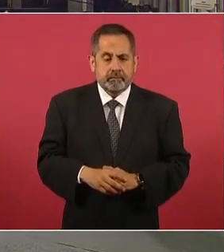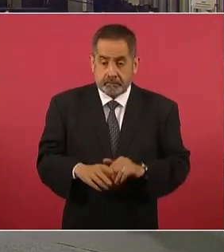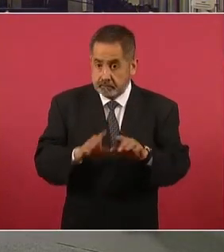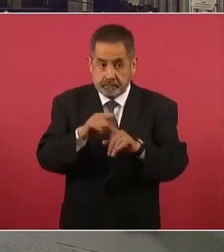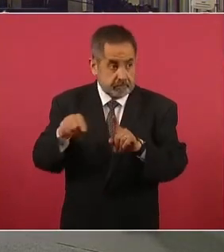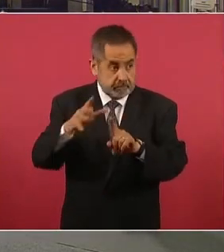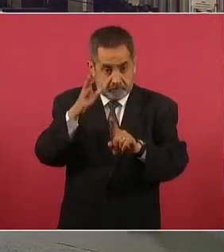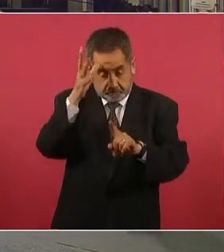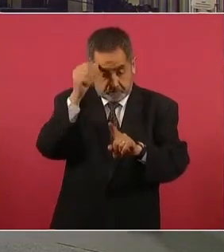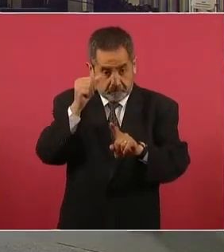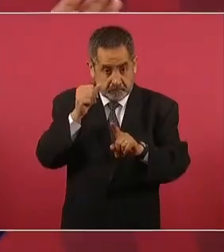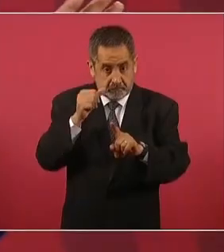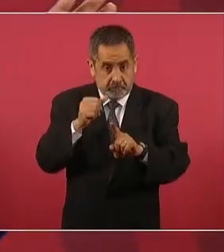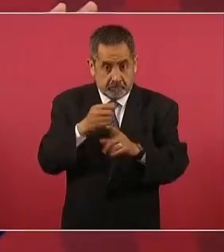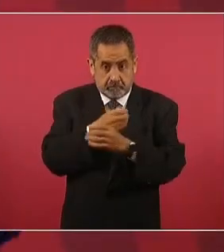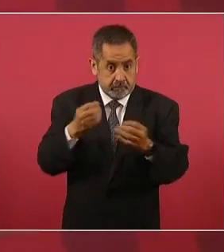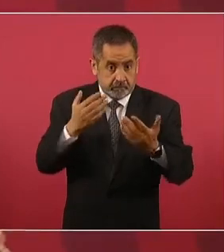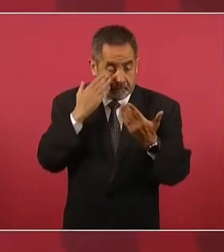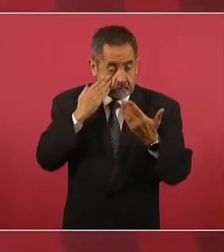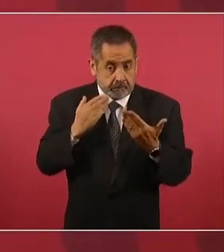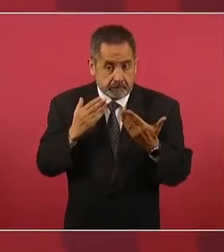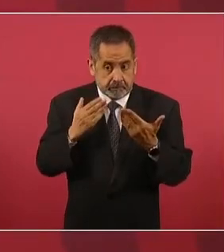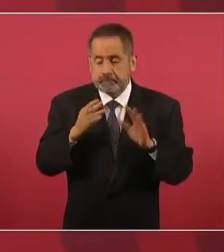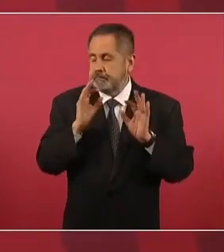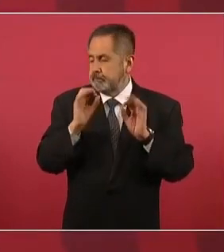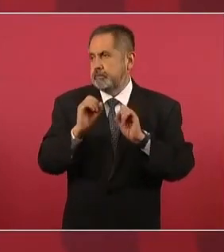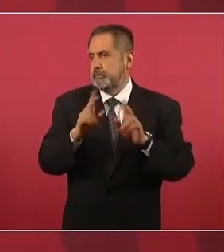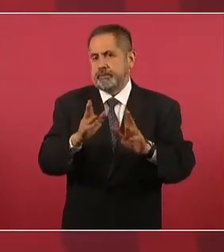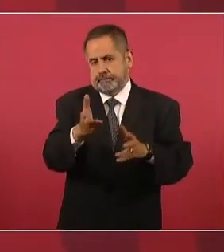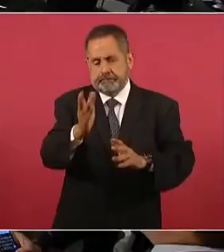ya saben, ¿verdad?